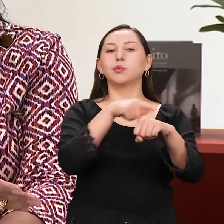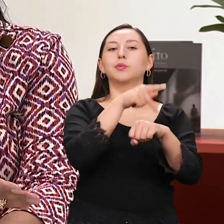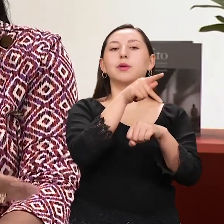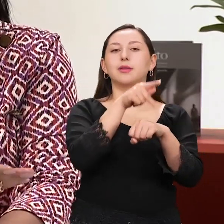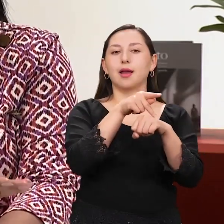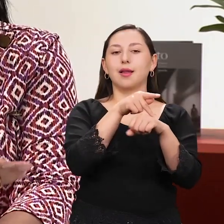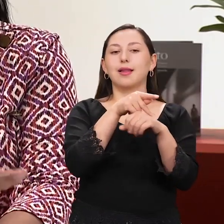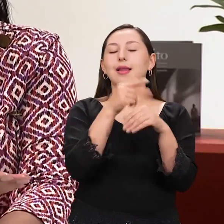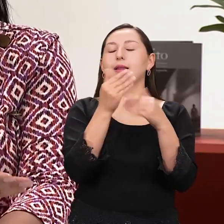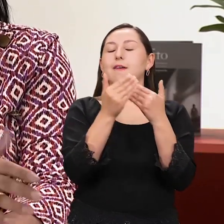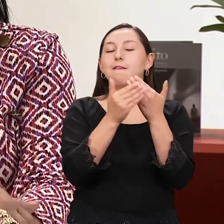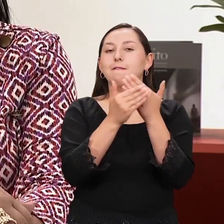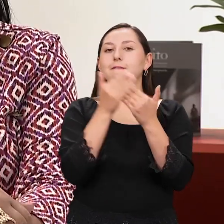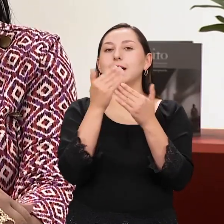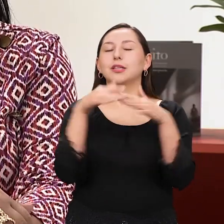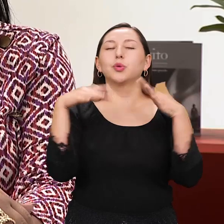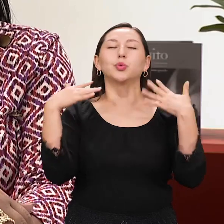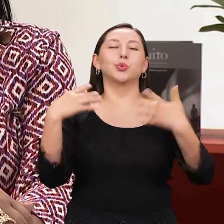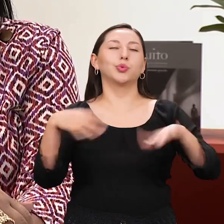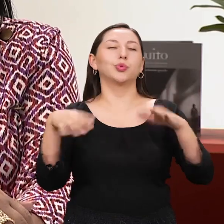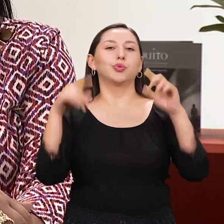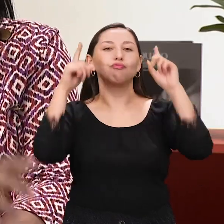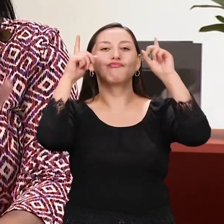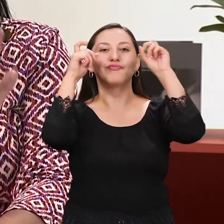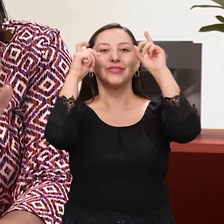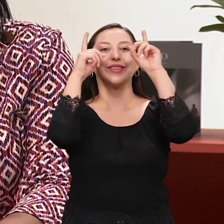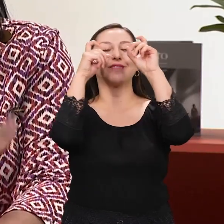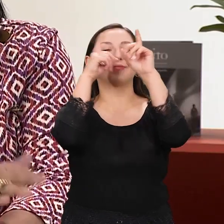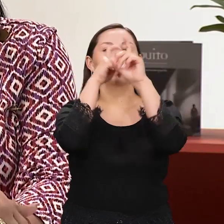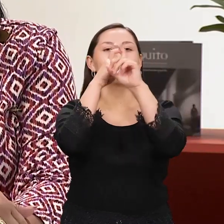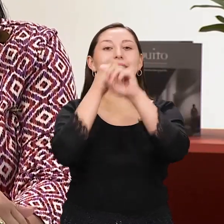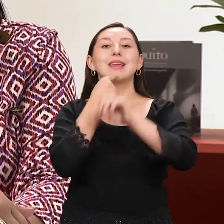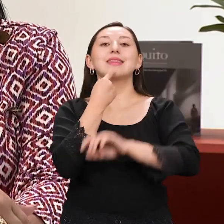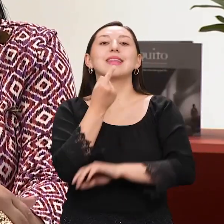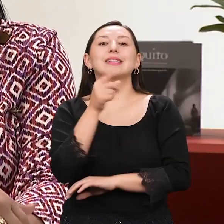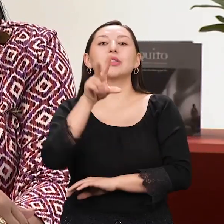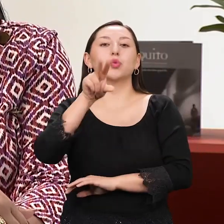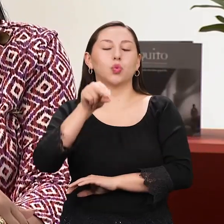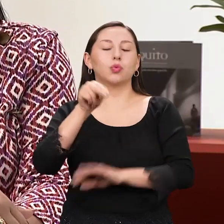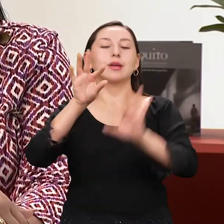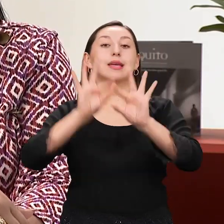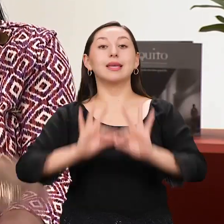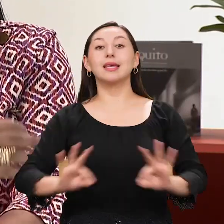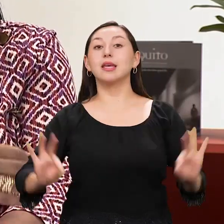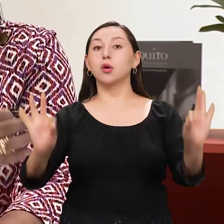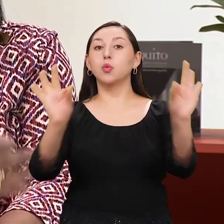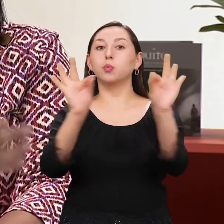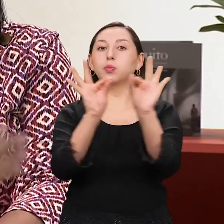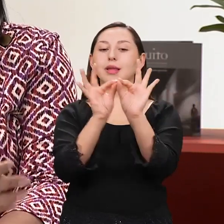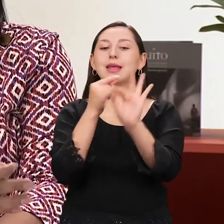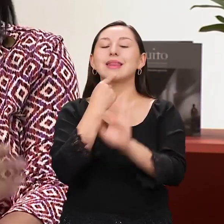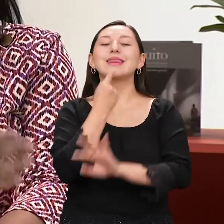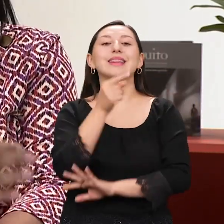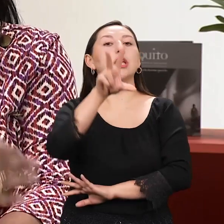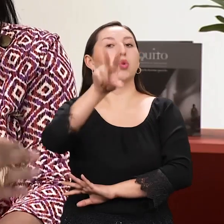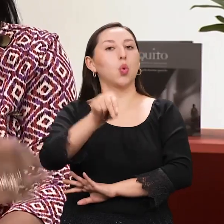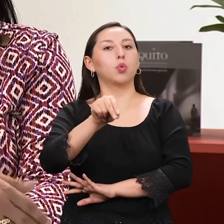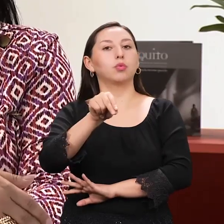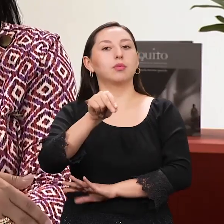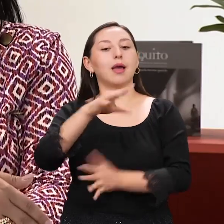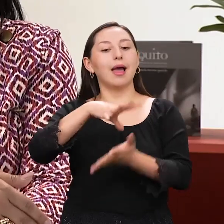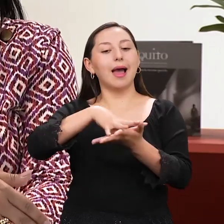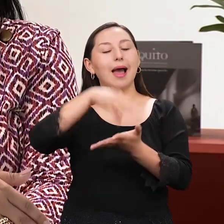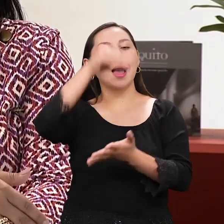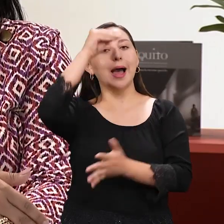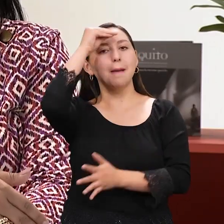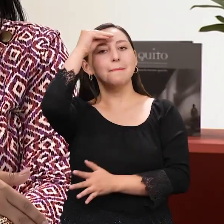una cosa fácil, no es una tarea sencilla. Hay que saber decir no. Creo que eso es importante. No es una palabra y hay que aprender a